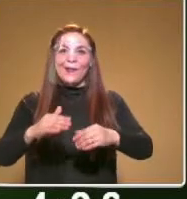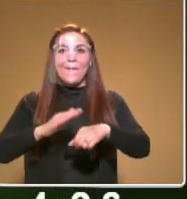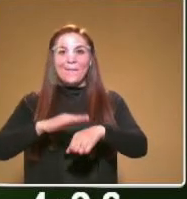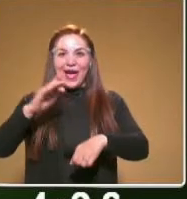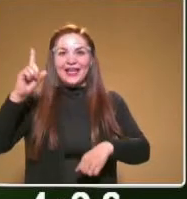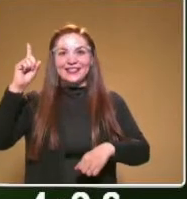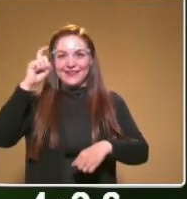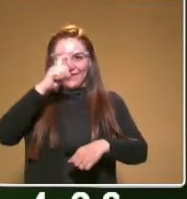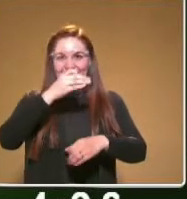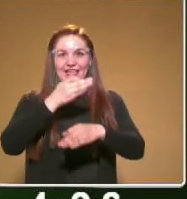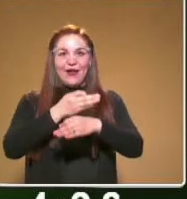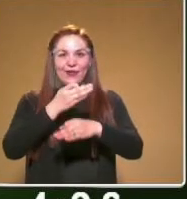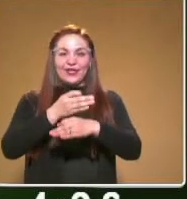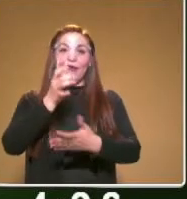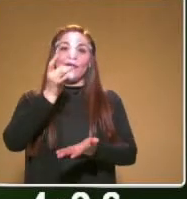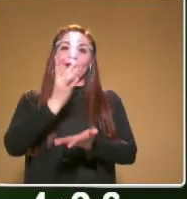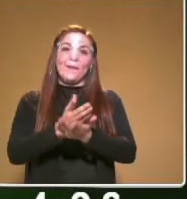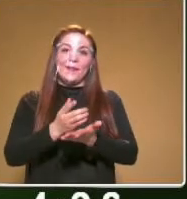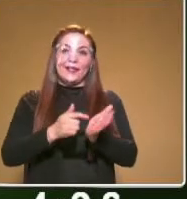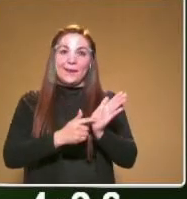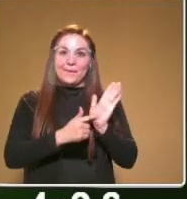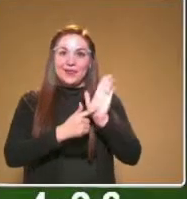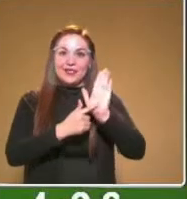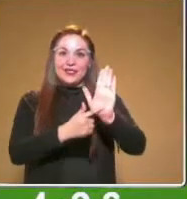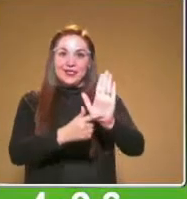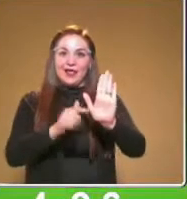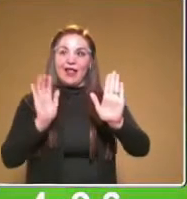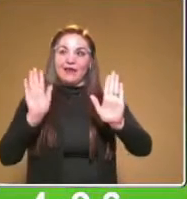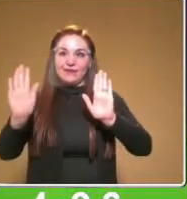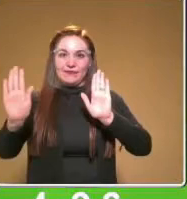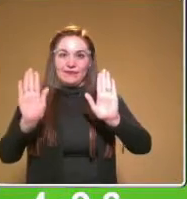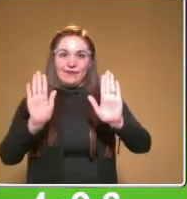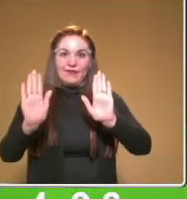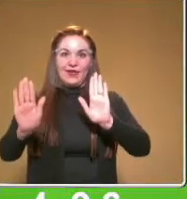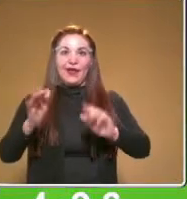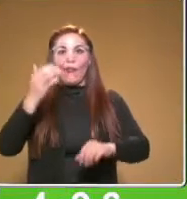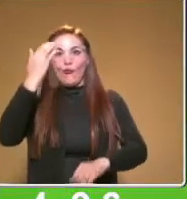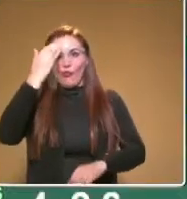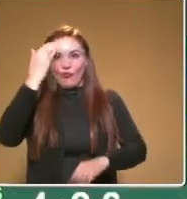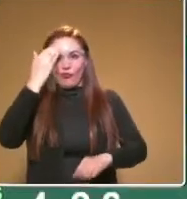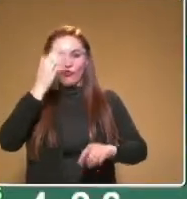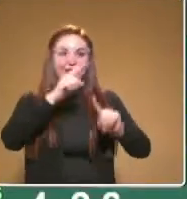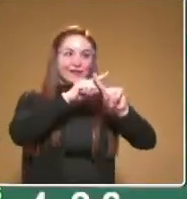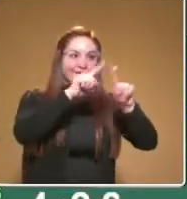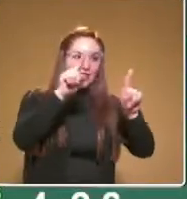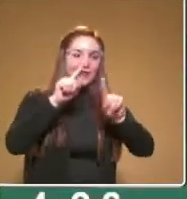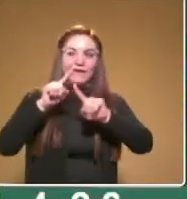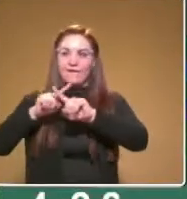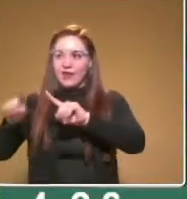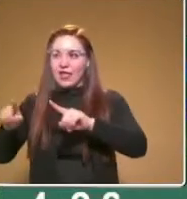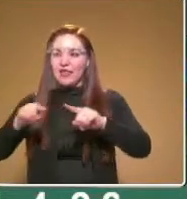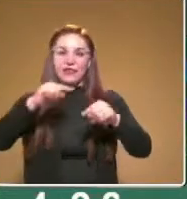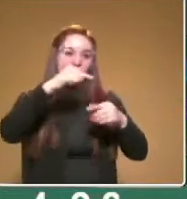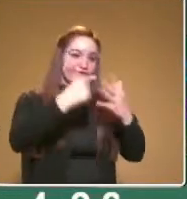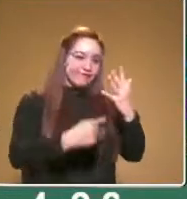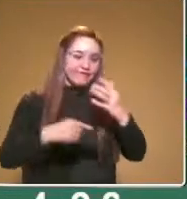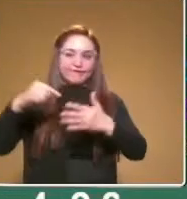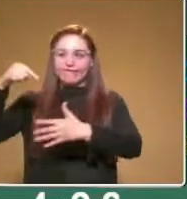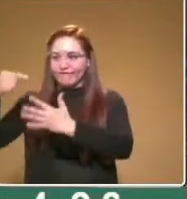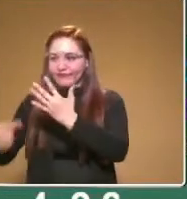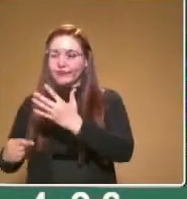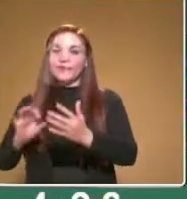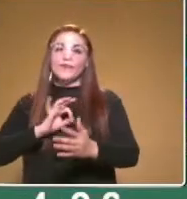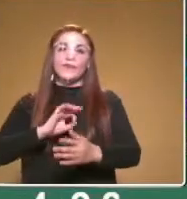ahorita te estamos presentando las características para que tú los conozcas y los puedas diferenciar y después puedas crear tus mapas mentales o tus